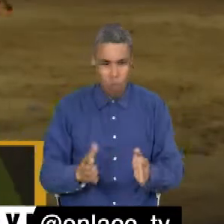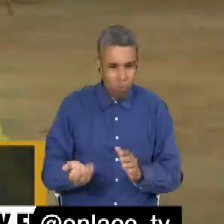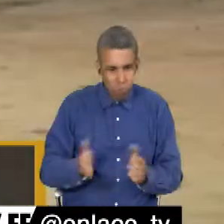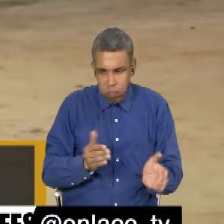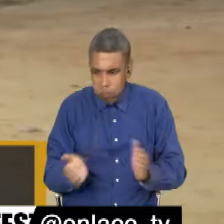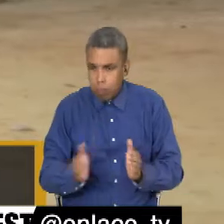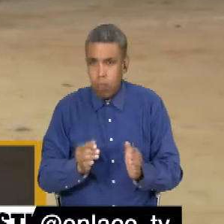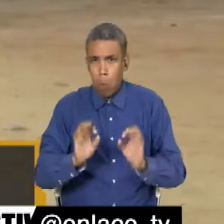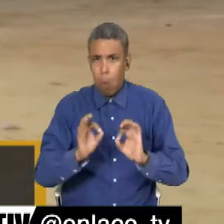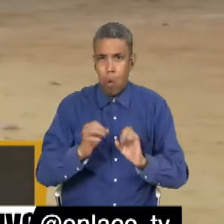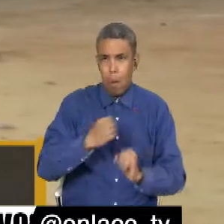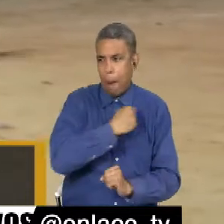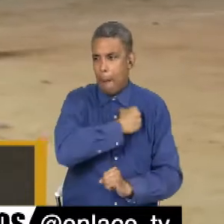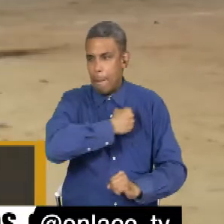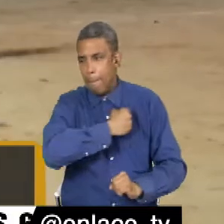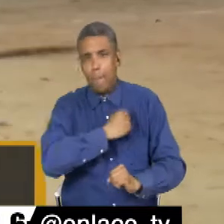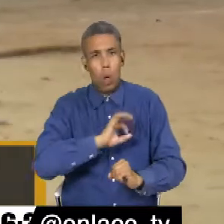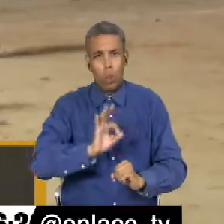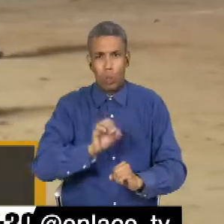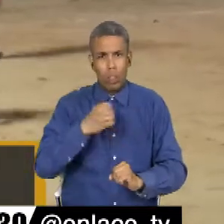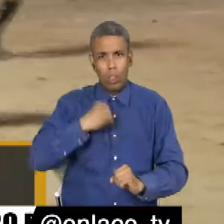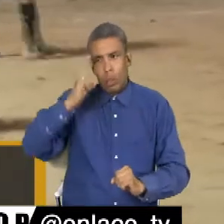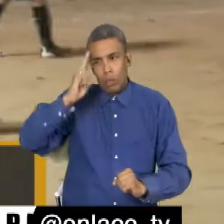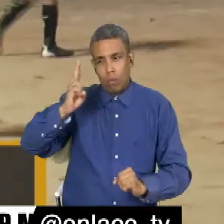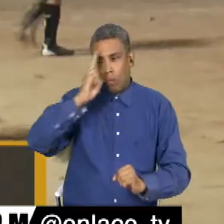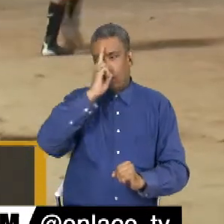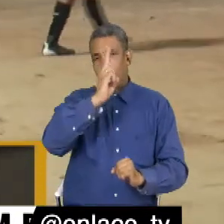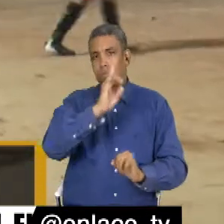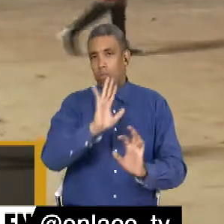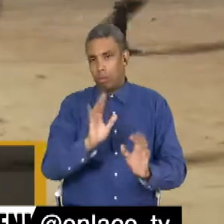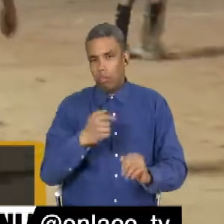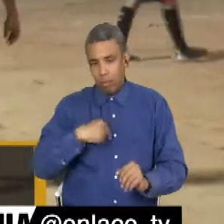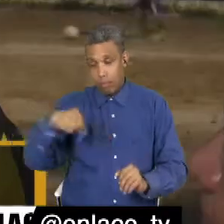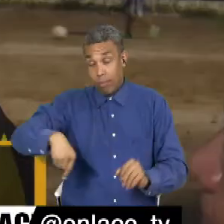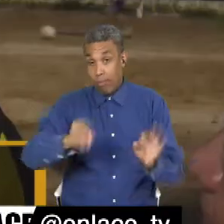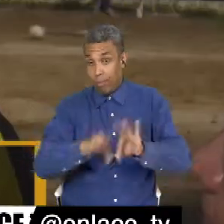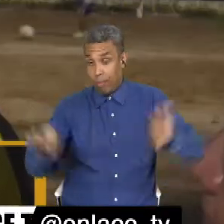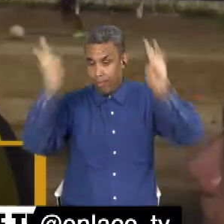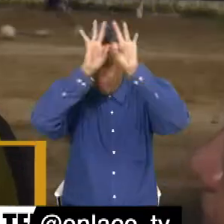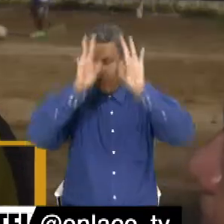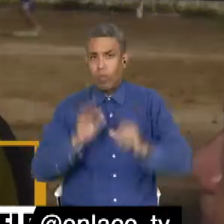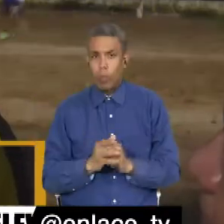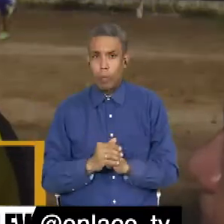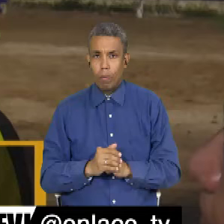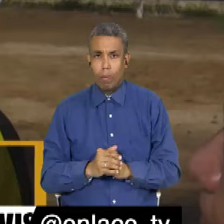de contacto, y entonces se tienen cuidado de eso para no lesionar a los mismos compañeros. La competición está